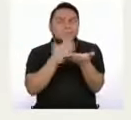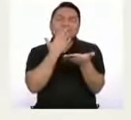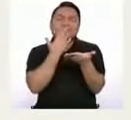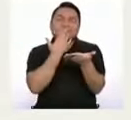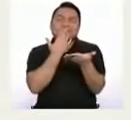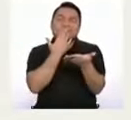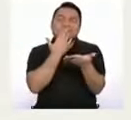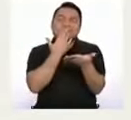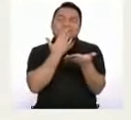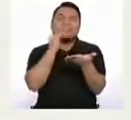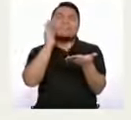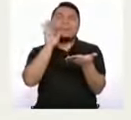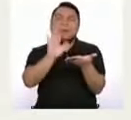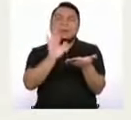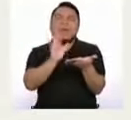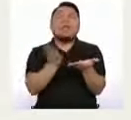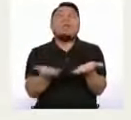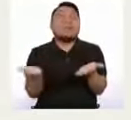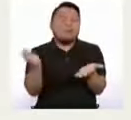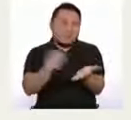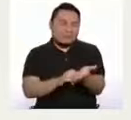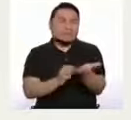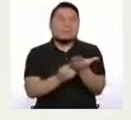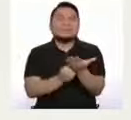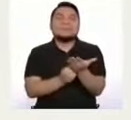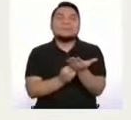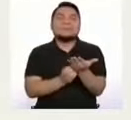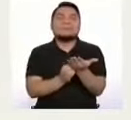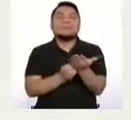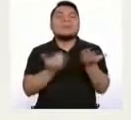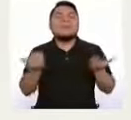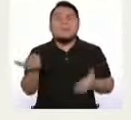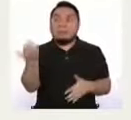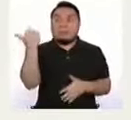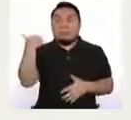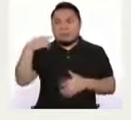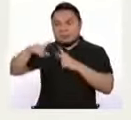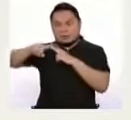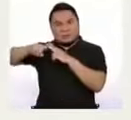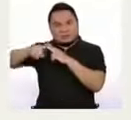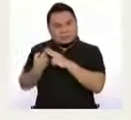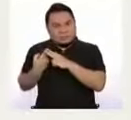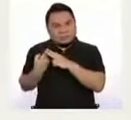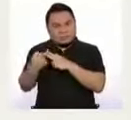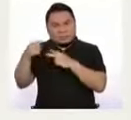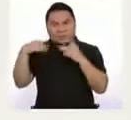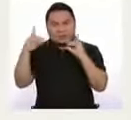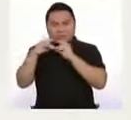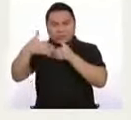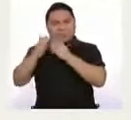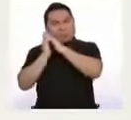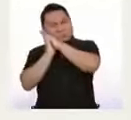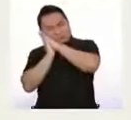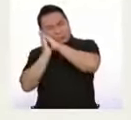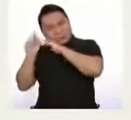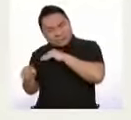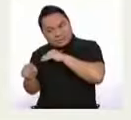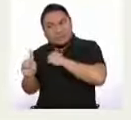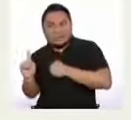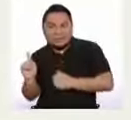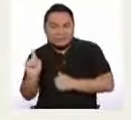¡A ver, a ver, a ver! ¡Recapitulemos! Partimos de mi cuarto, luego fuimos a la